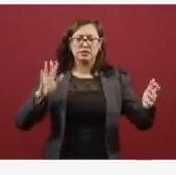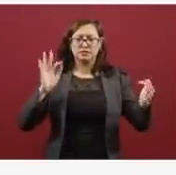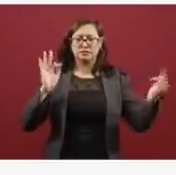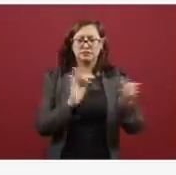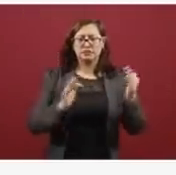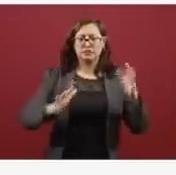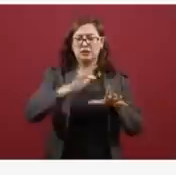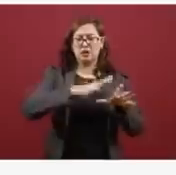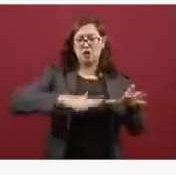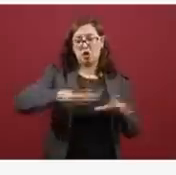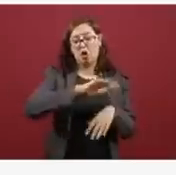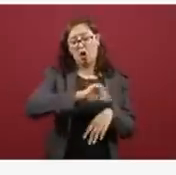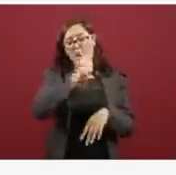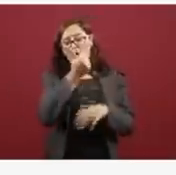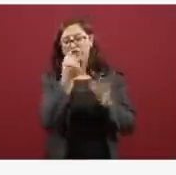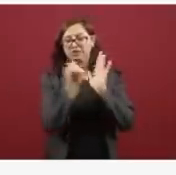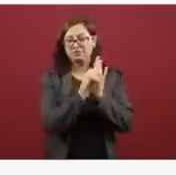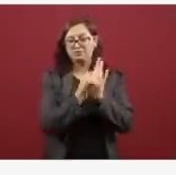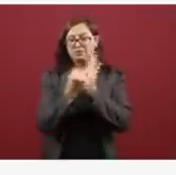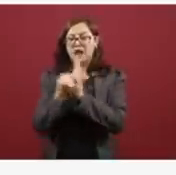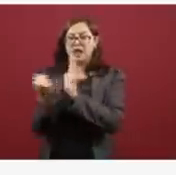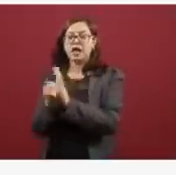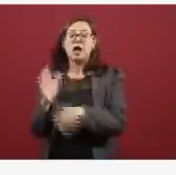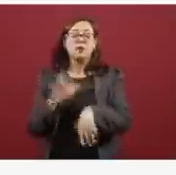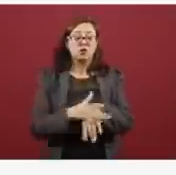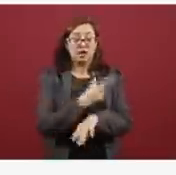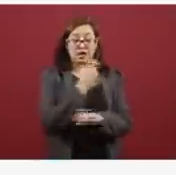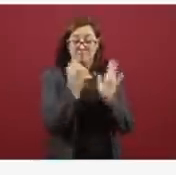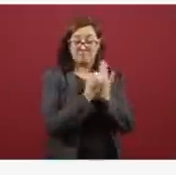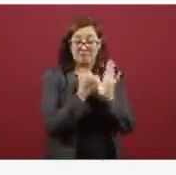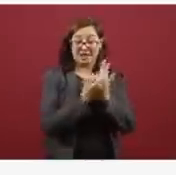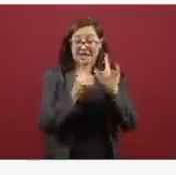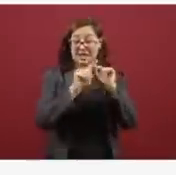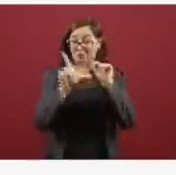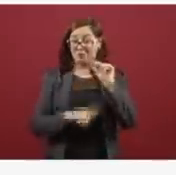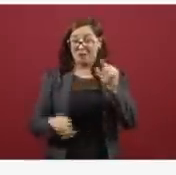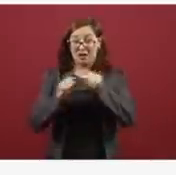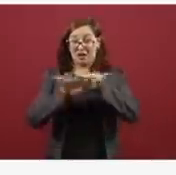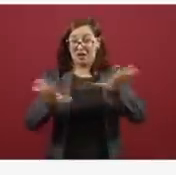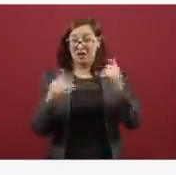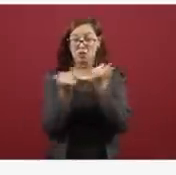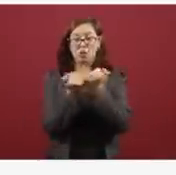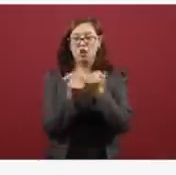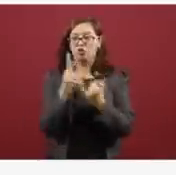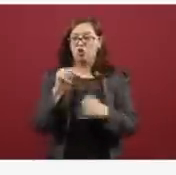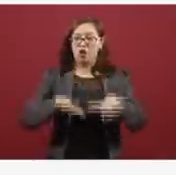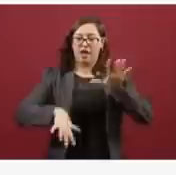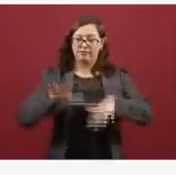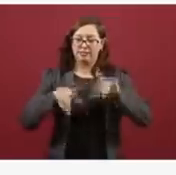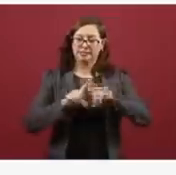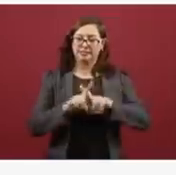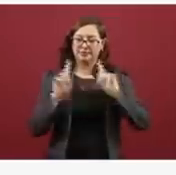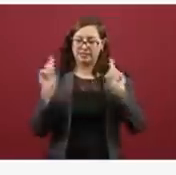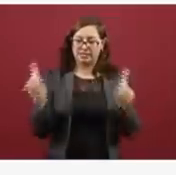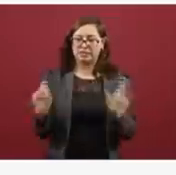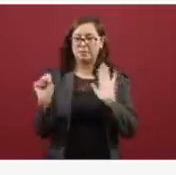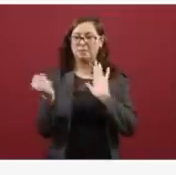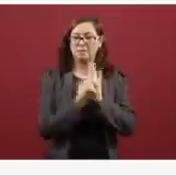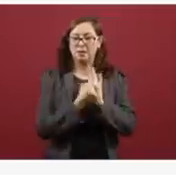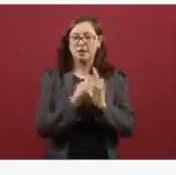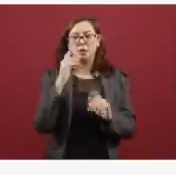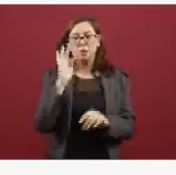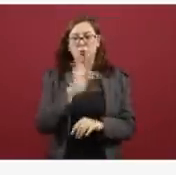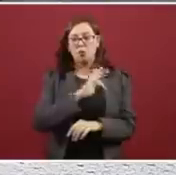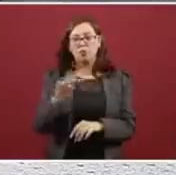aparecen otras marcas porque no todas las marcas tienen presencia en todo el país y además vemos una mayor